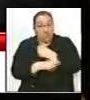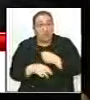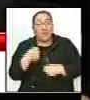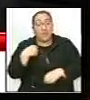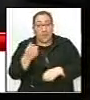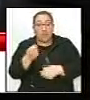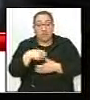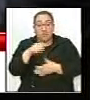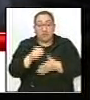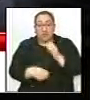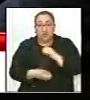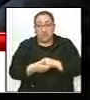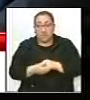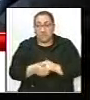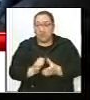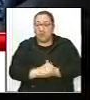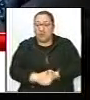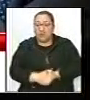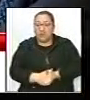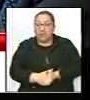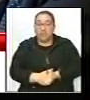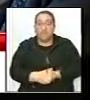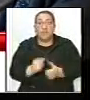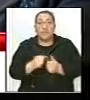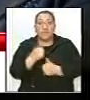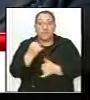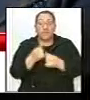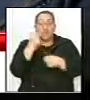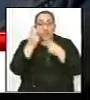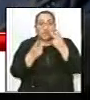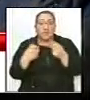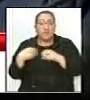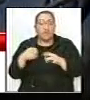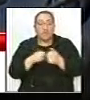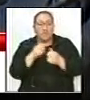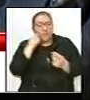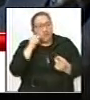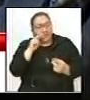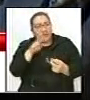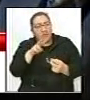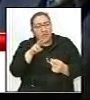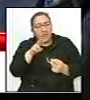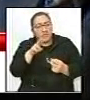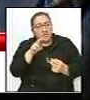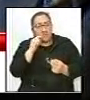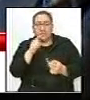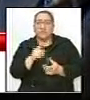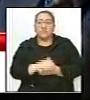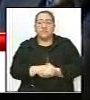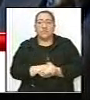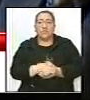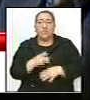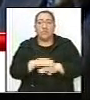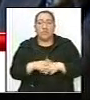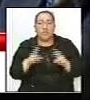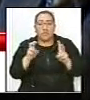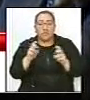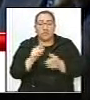con nuestro convenio. Y en la última visita que hemos tenido, tiene una observación que es muy fuerte. El tema